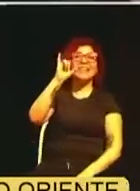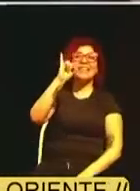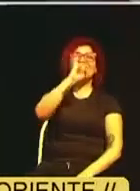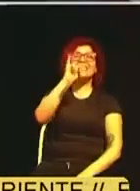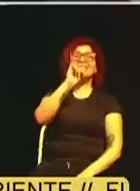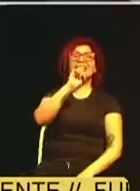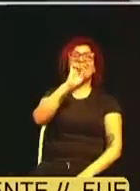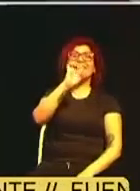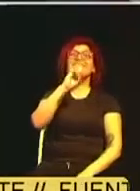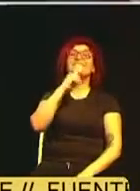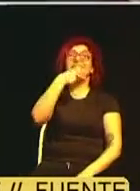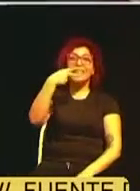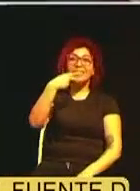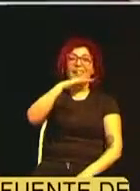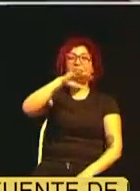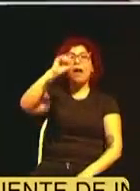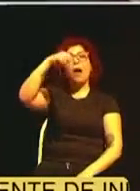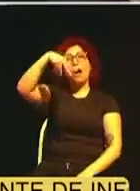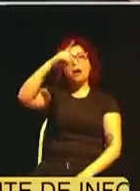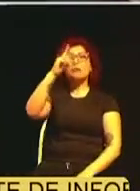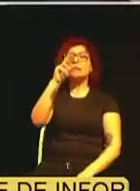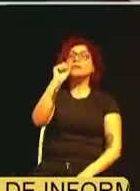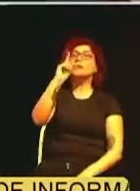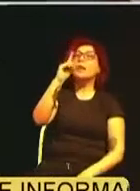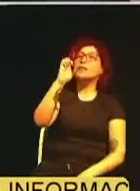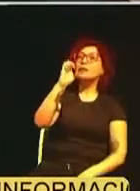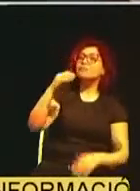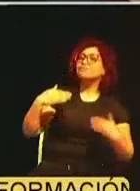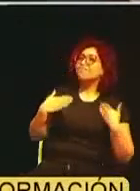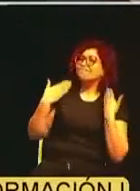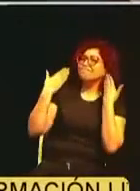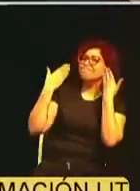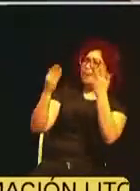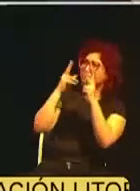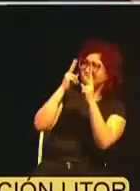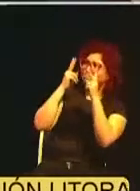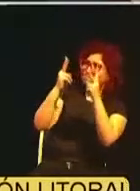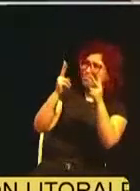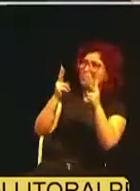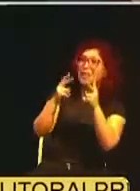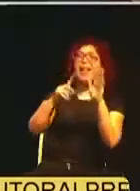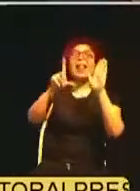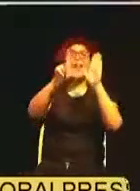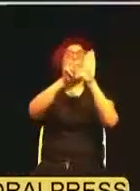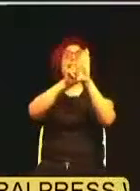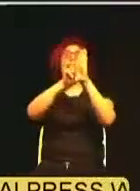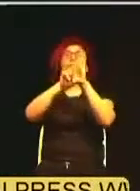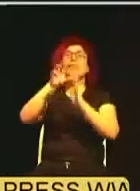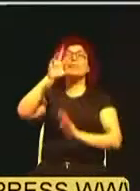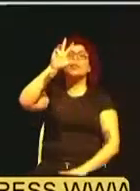Andrade, quien recibirá, por tanto, los reconocimientos estipulados en la ley número